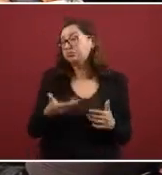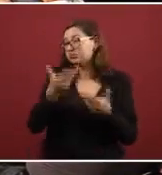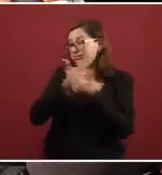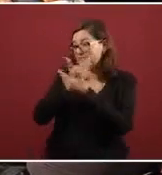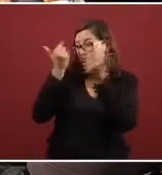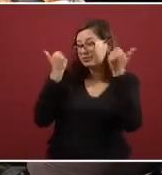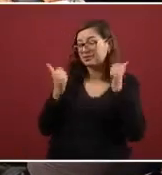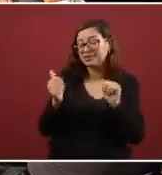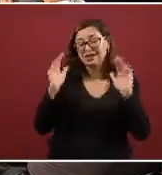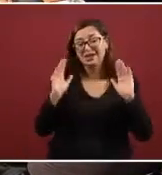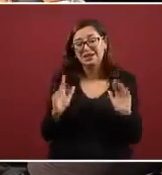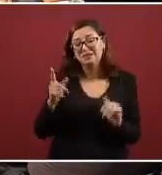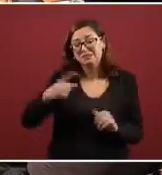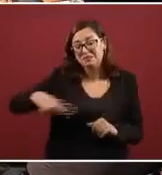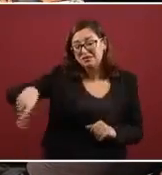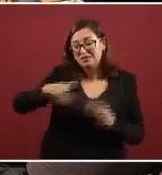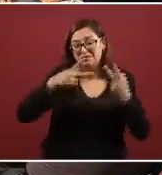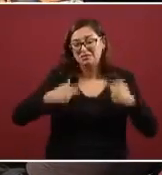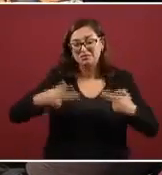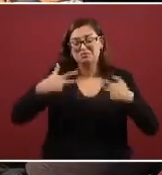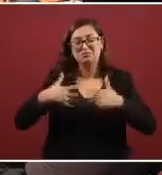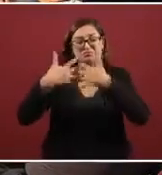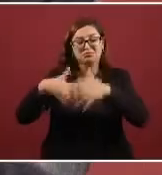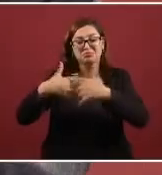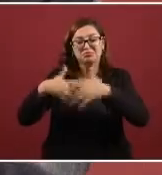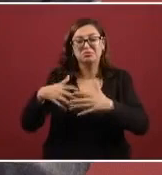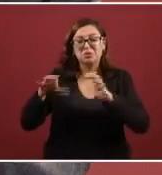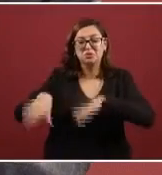Los técnicos dicen que